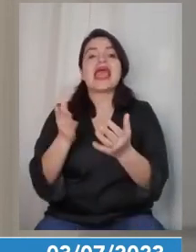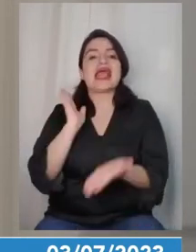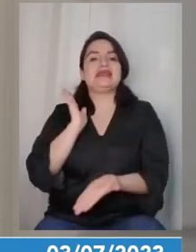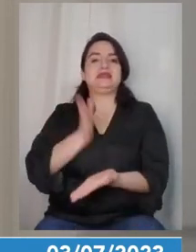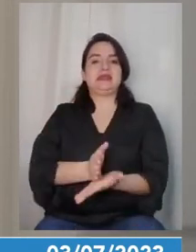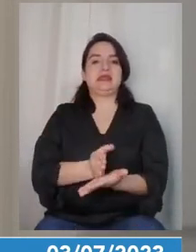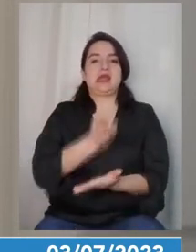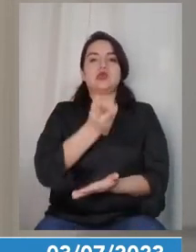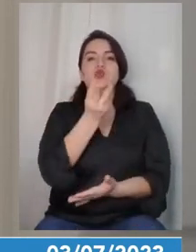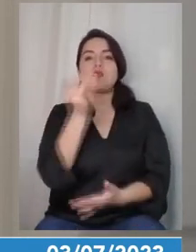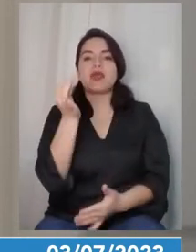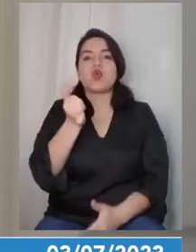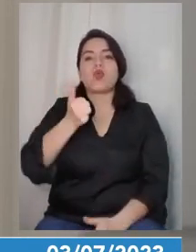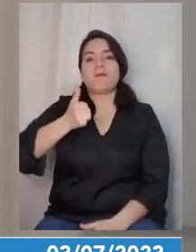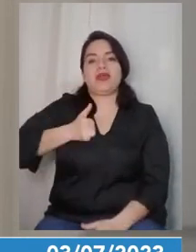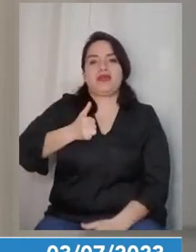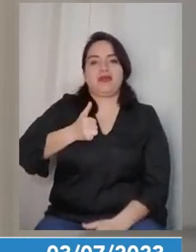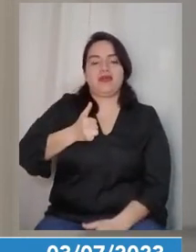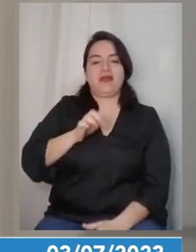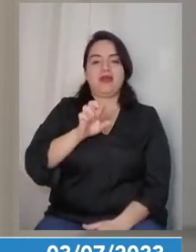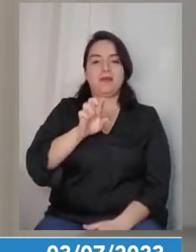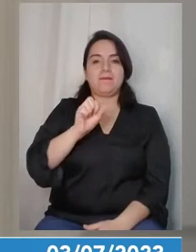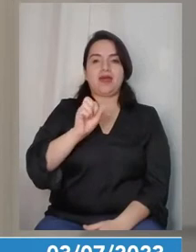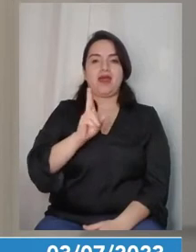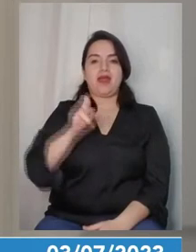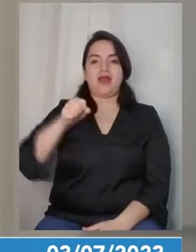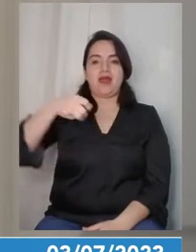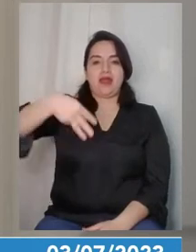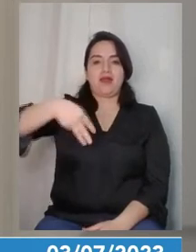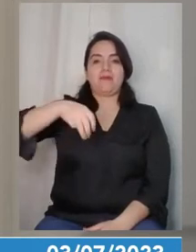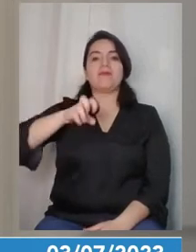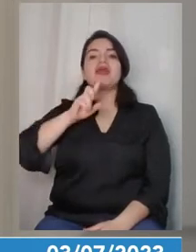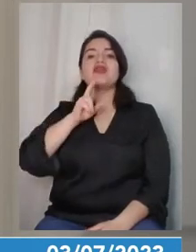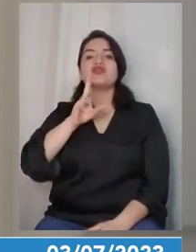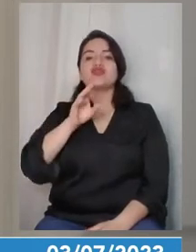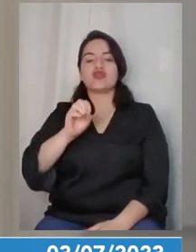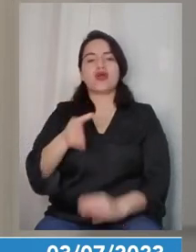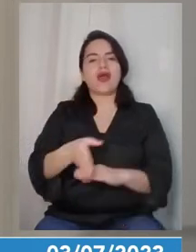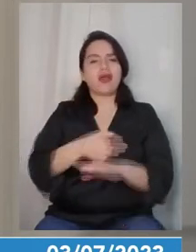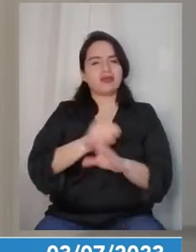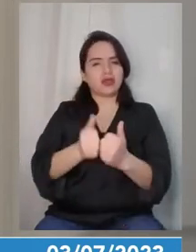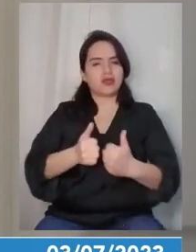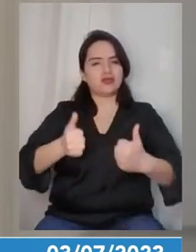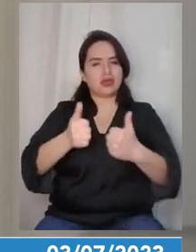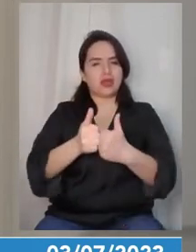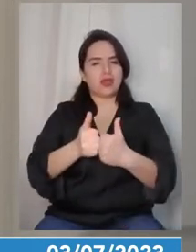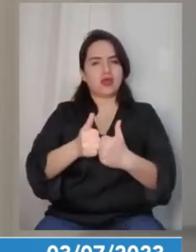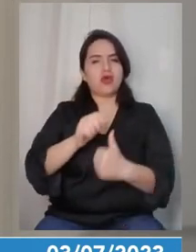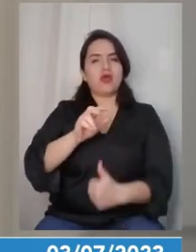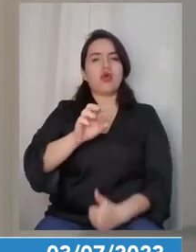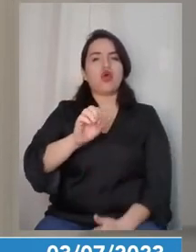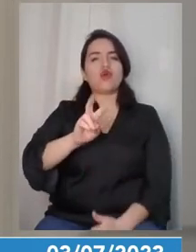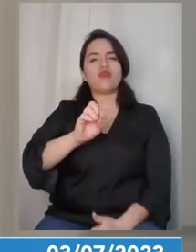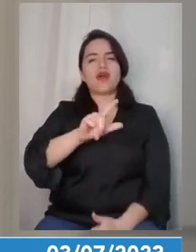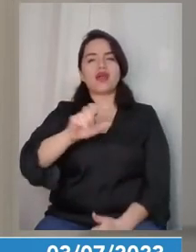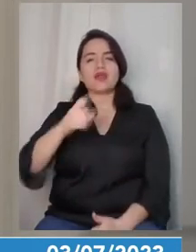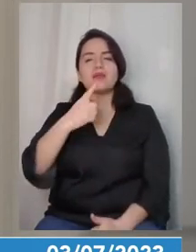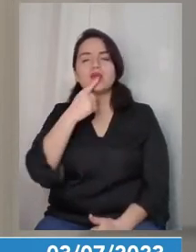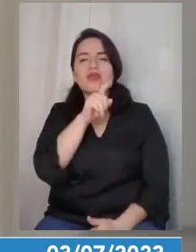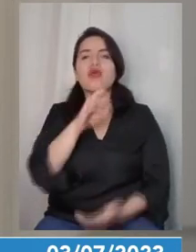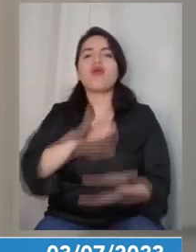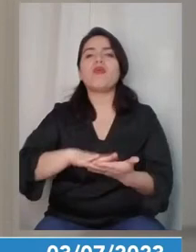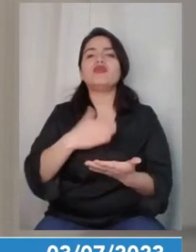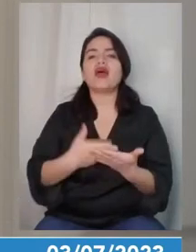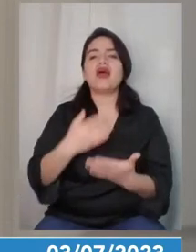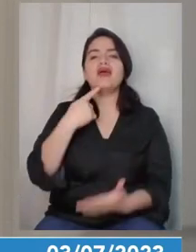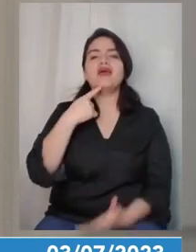el consejero Valle preguntaba por la situación de Puchuncaví y Quintero, y en muchas ocasiones, porque los recursos de protección en